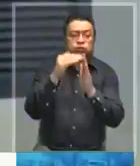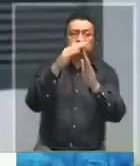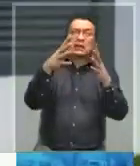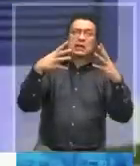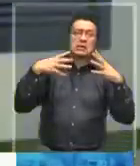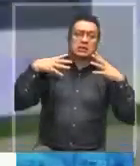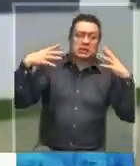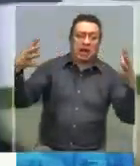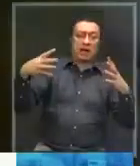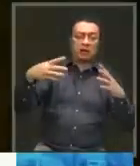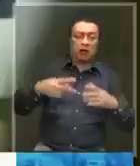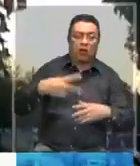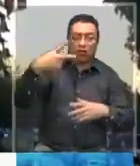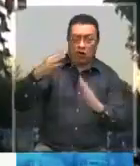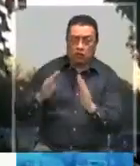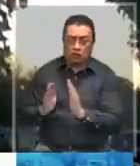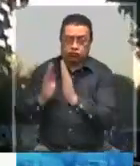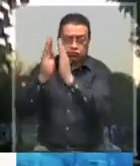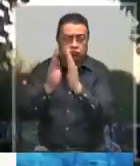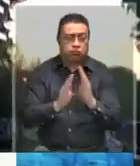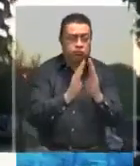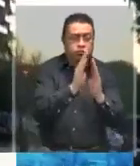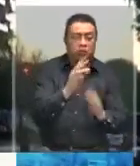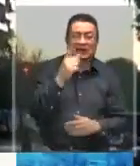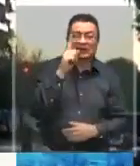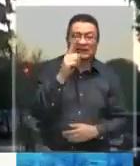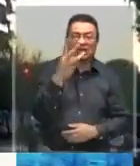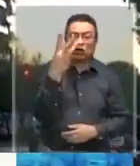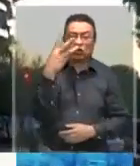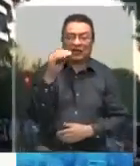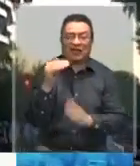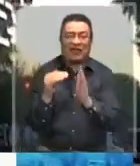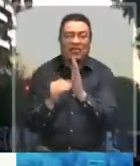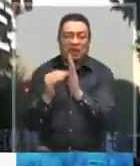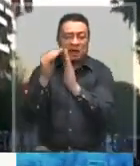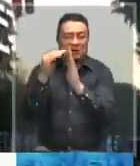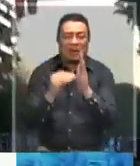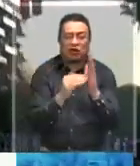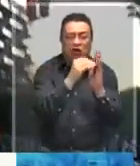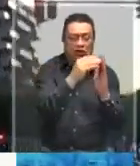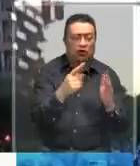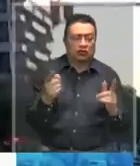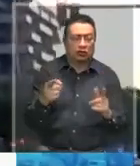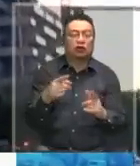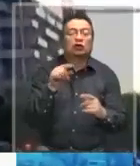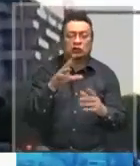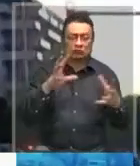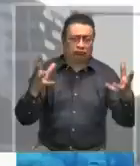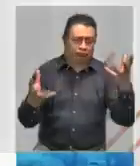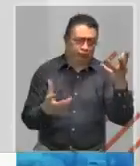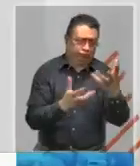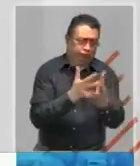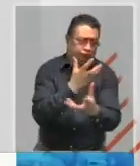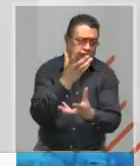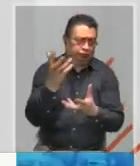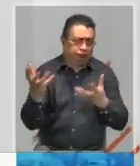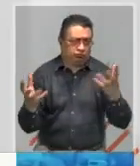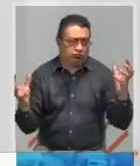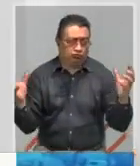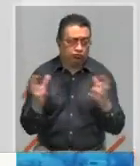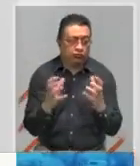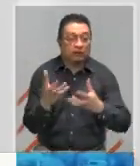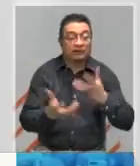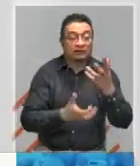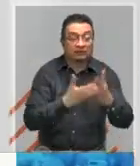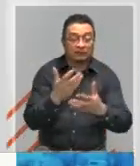grande, de dos torres, de más de 130 departamentos, que quedó cubierto en llamas. El incendio